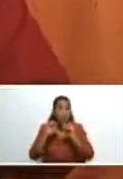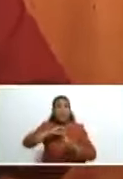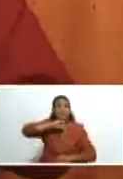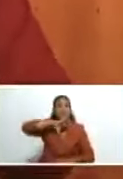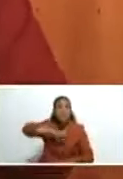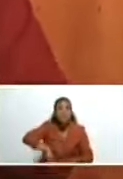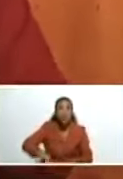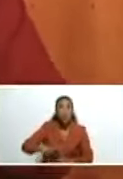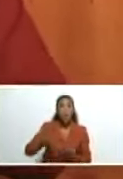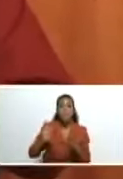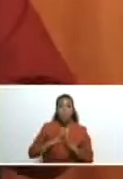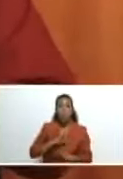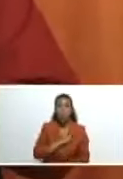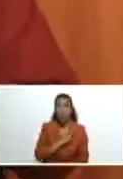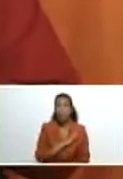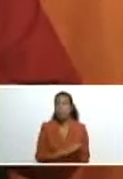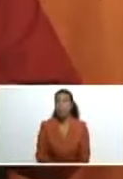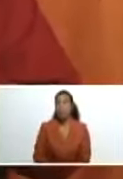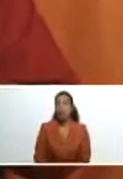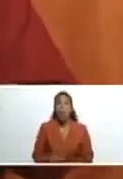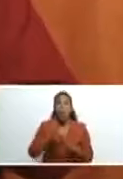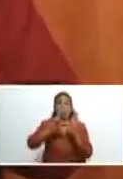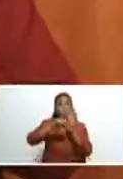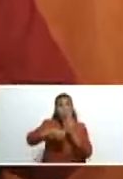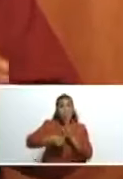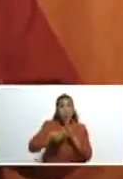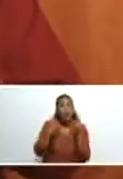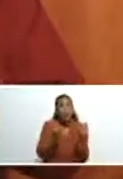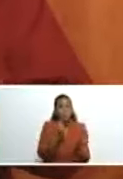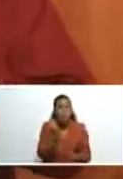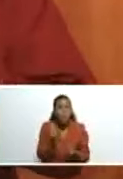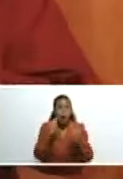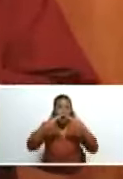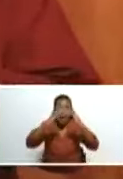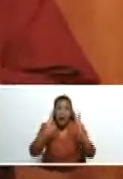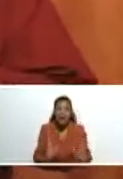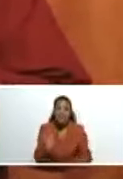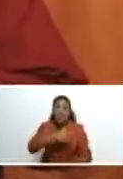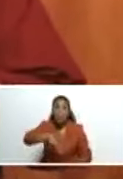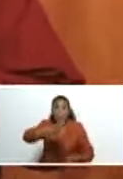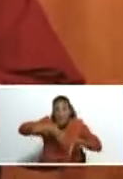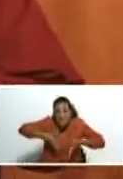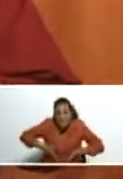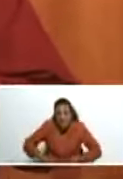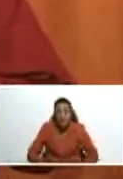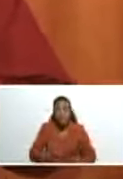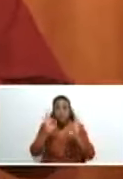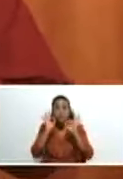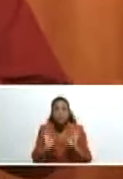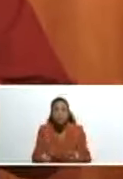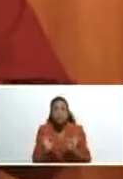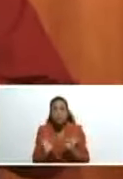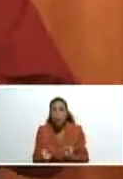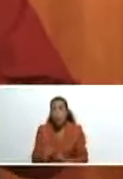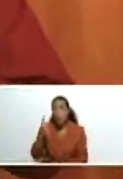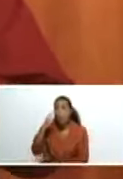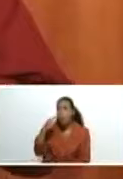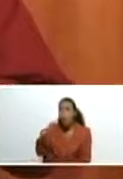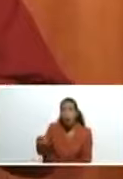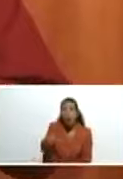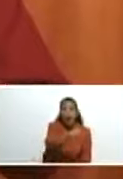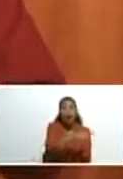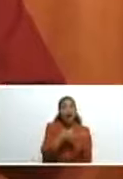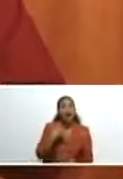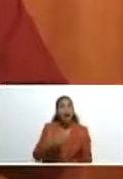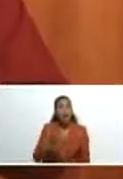de la vida del Libertador, y luego puedan pasar a la casa natal y viendo la vida del Libertador,